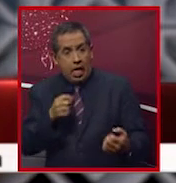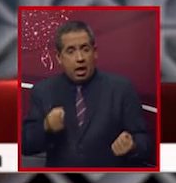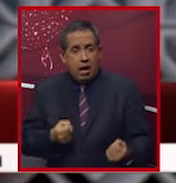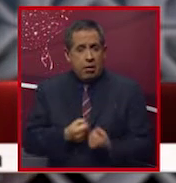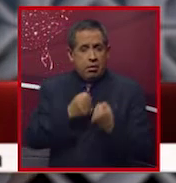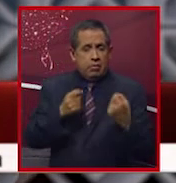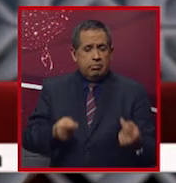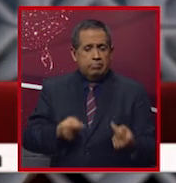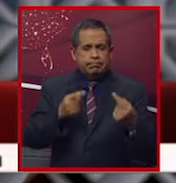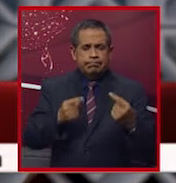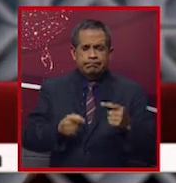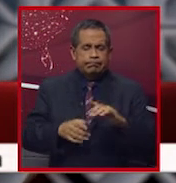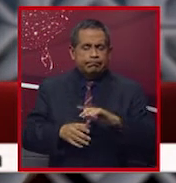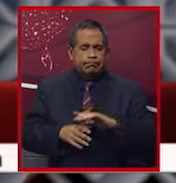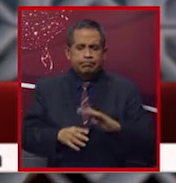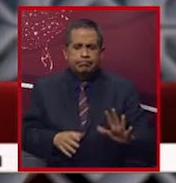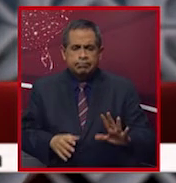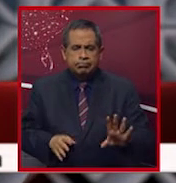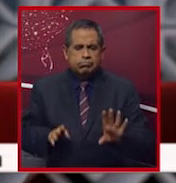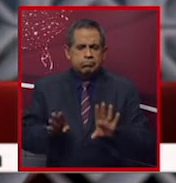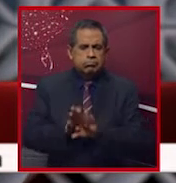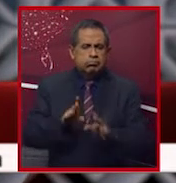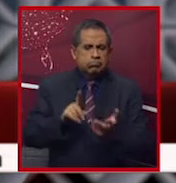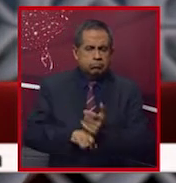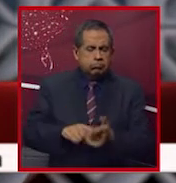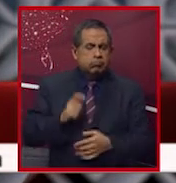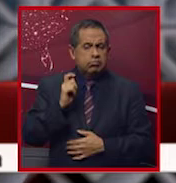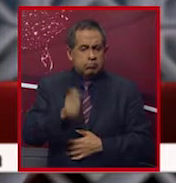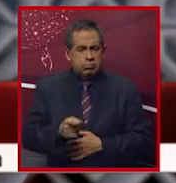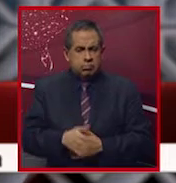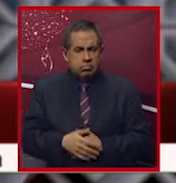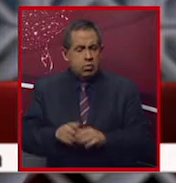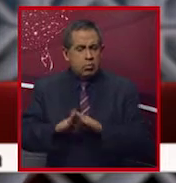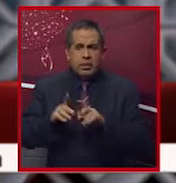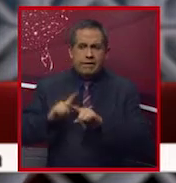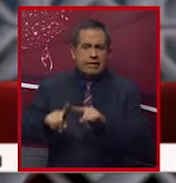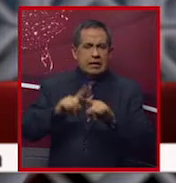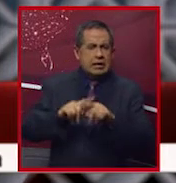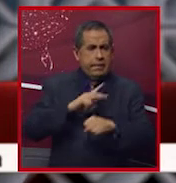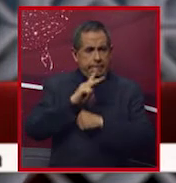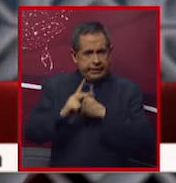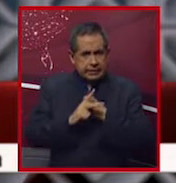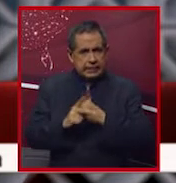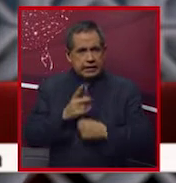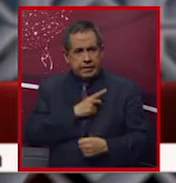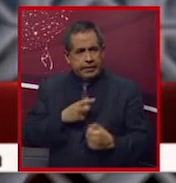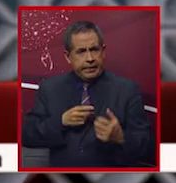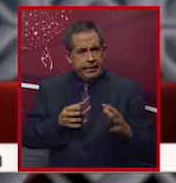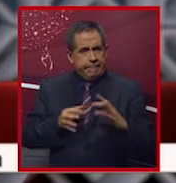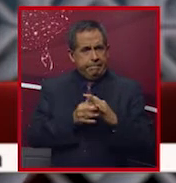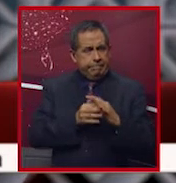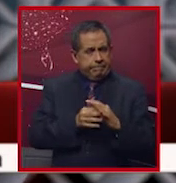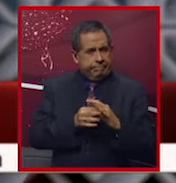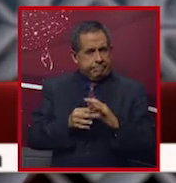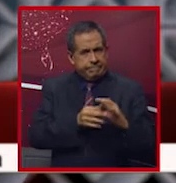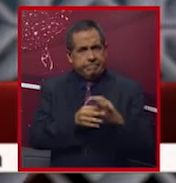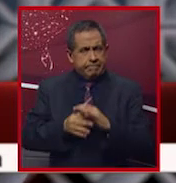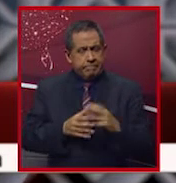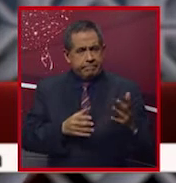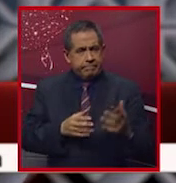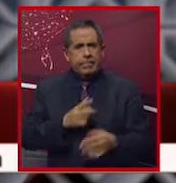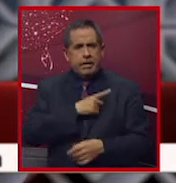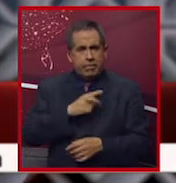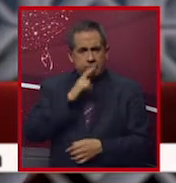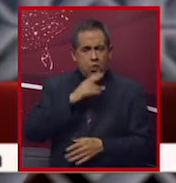como objetivo imponer una agenda unilateral entre países vecinos y socios comerciales, perfilar una ruta